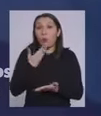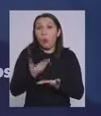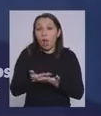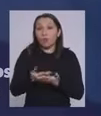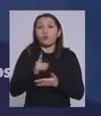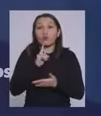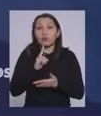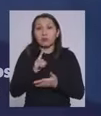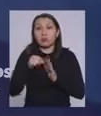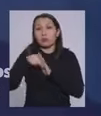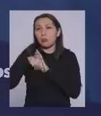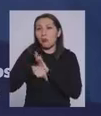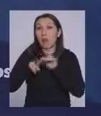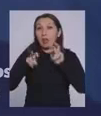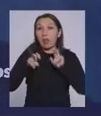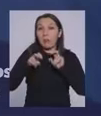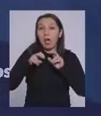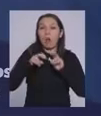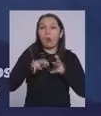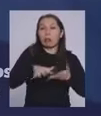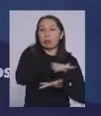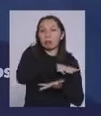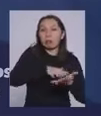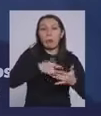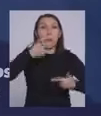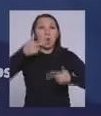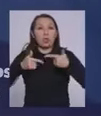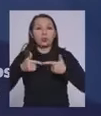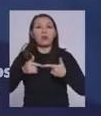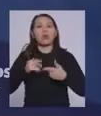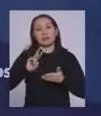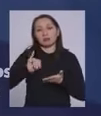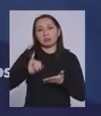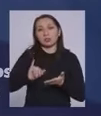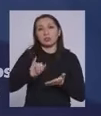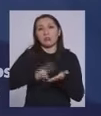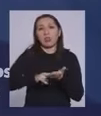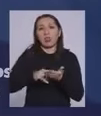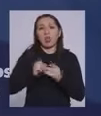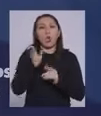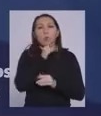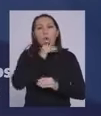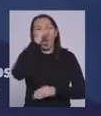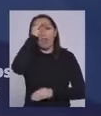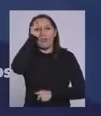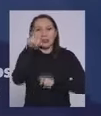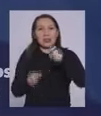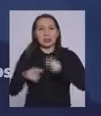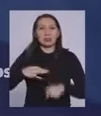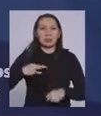un trasfondo político, obviamente que generan desconfianza en la ciudadanía.